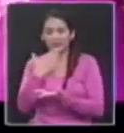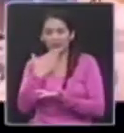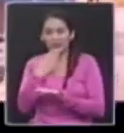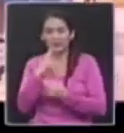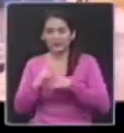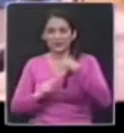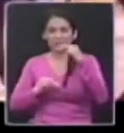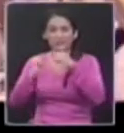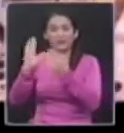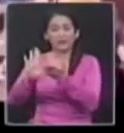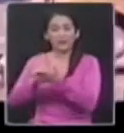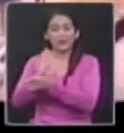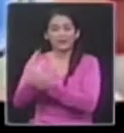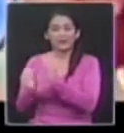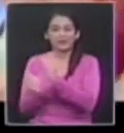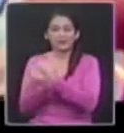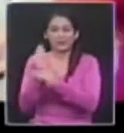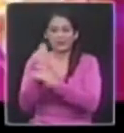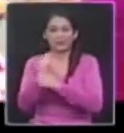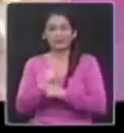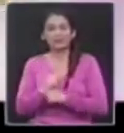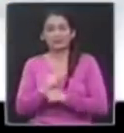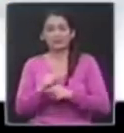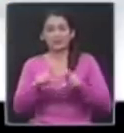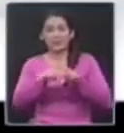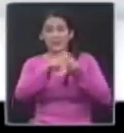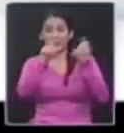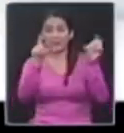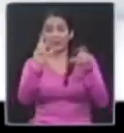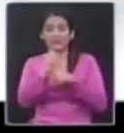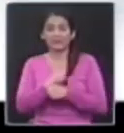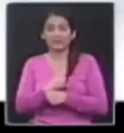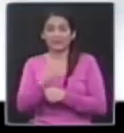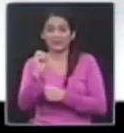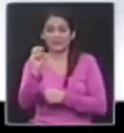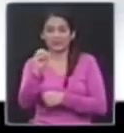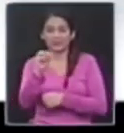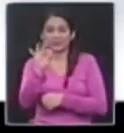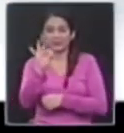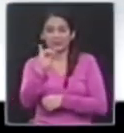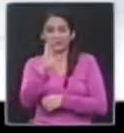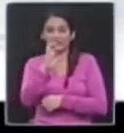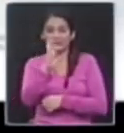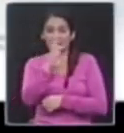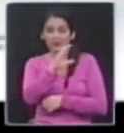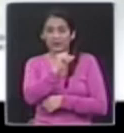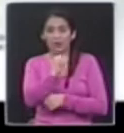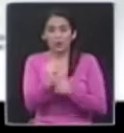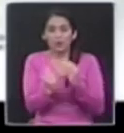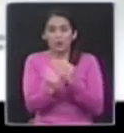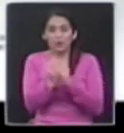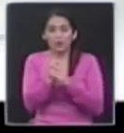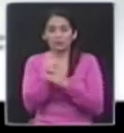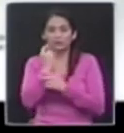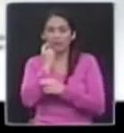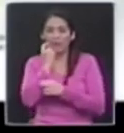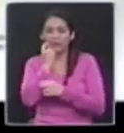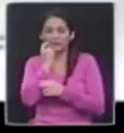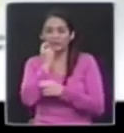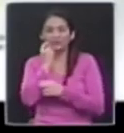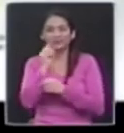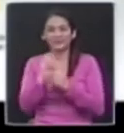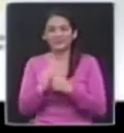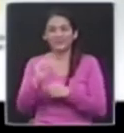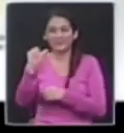al lanzamiento del nuevo producto de Confiteca Agogo Oro, el primer chicle dorado del Ecuador que con sus ventas ayudará a esta